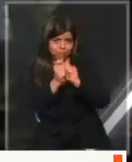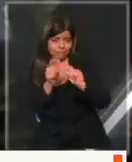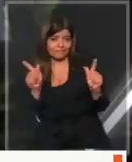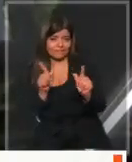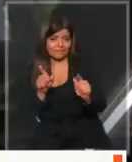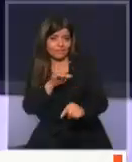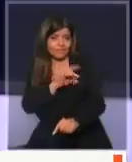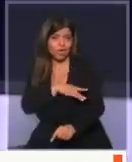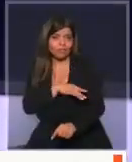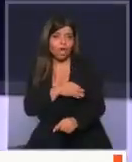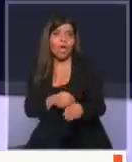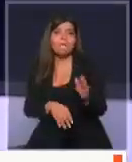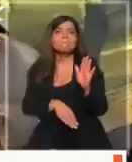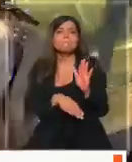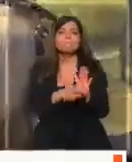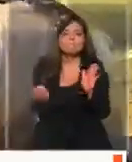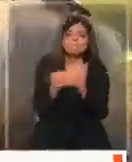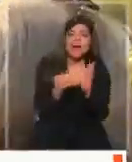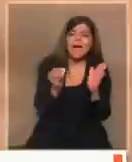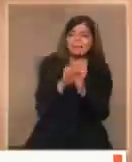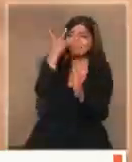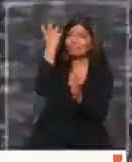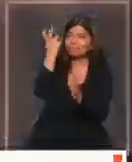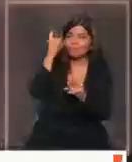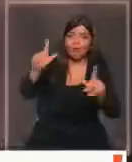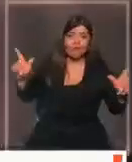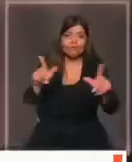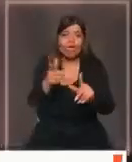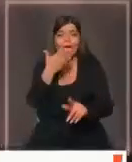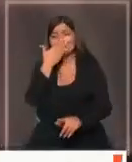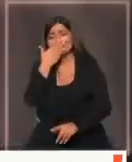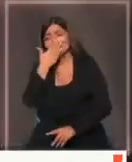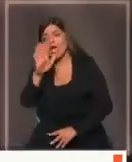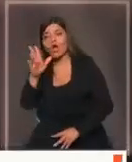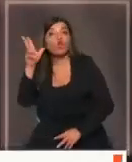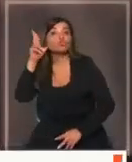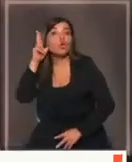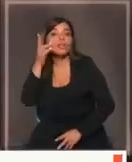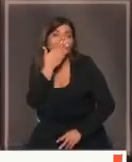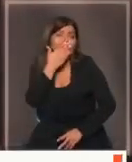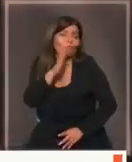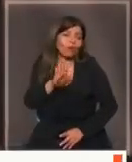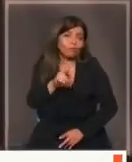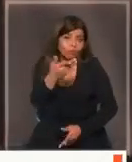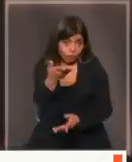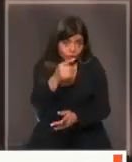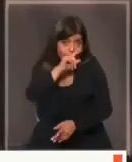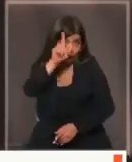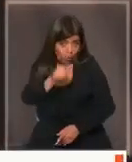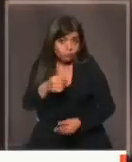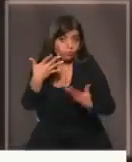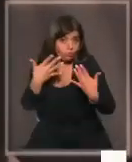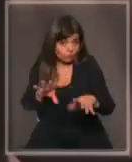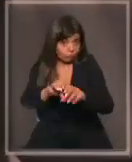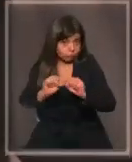de más señales, con imagen de alta definición y mejor calidad de sonido. ¿Y usted está listo para la era digital?